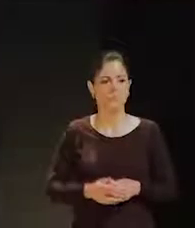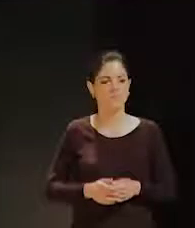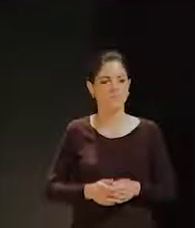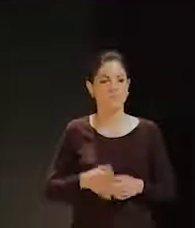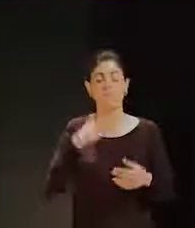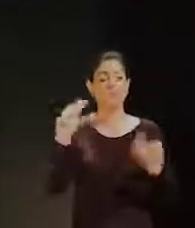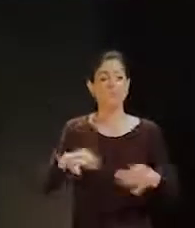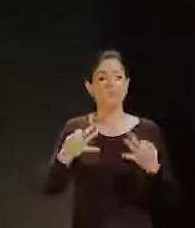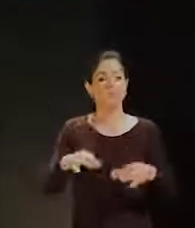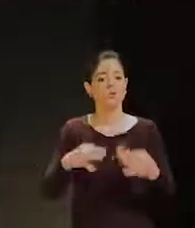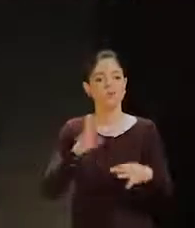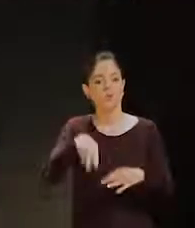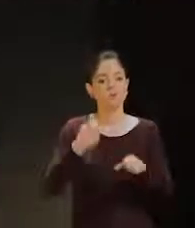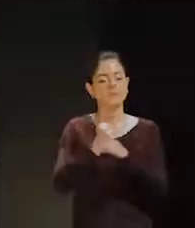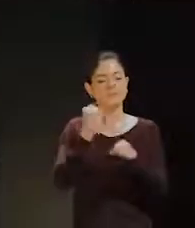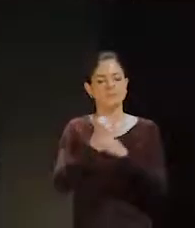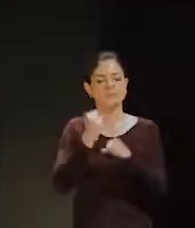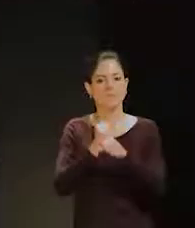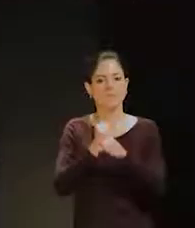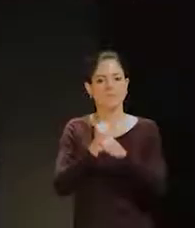claro, normalmente eso es un trabajo muy